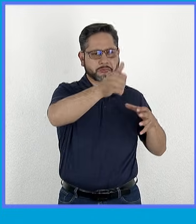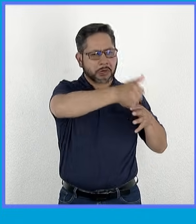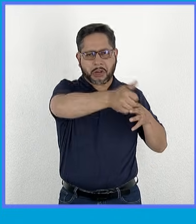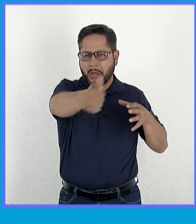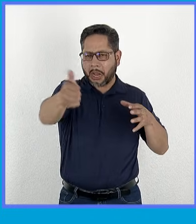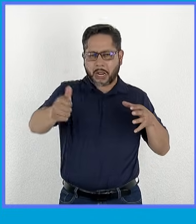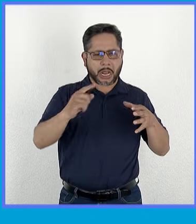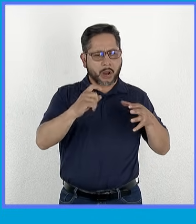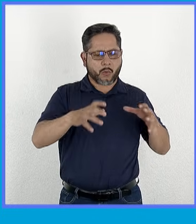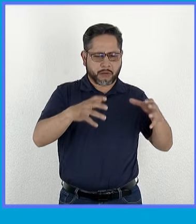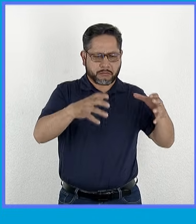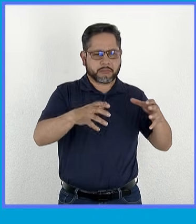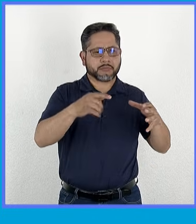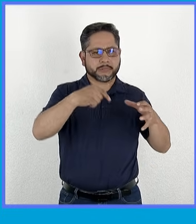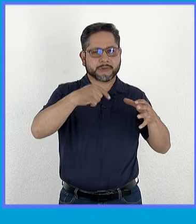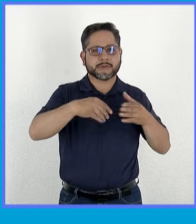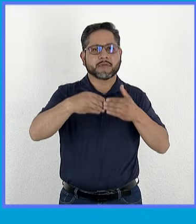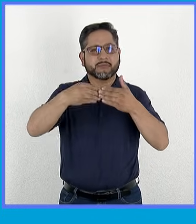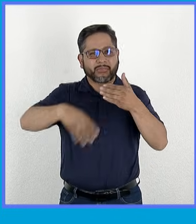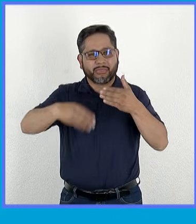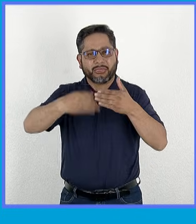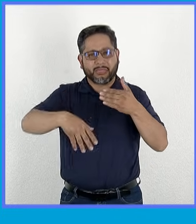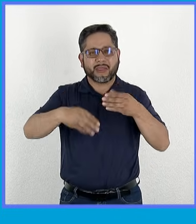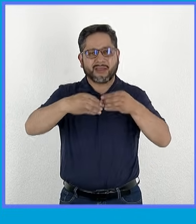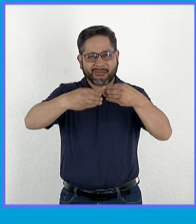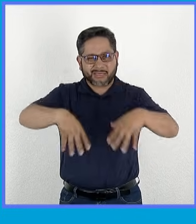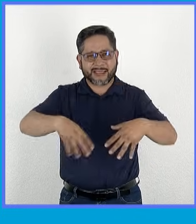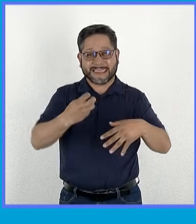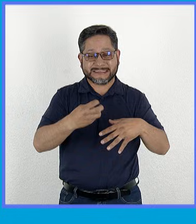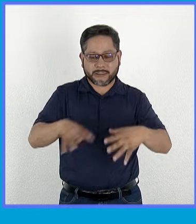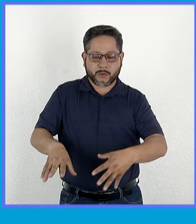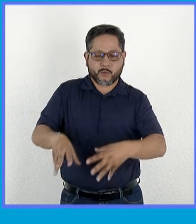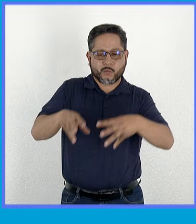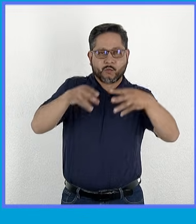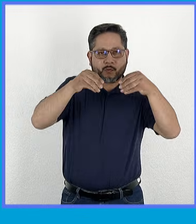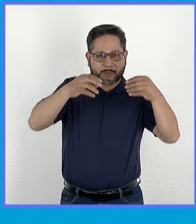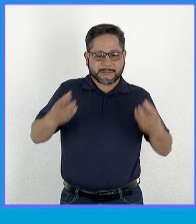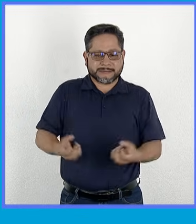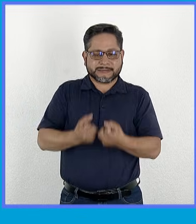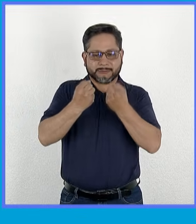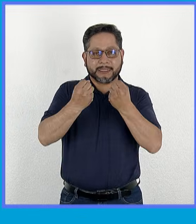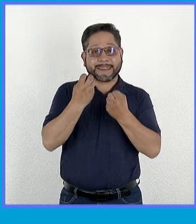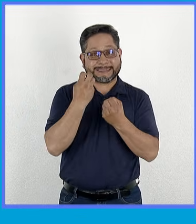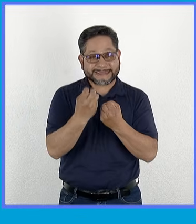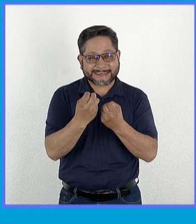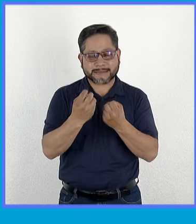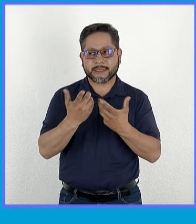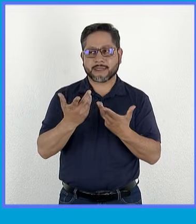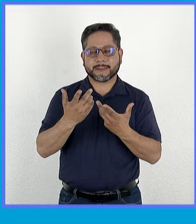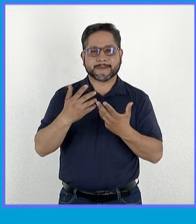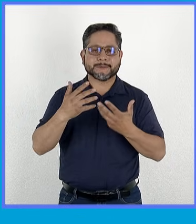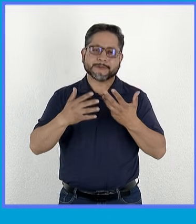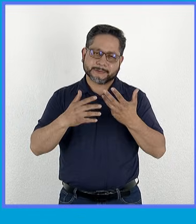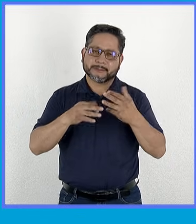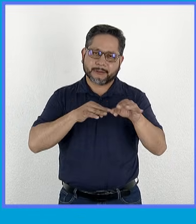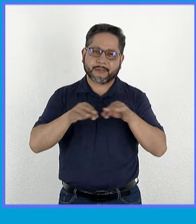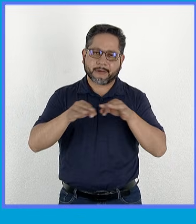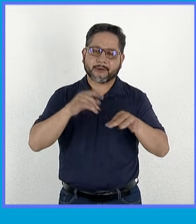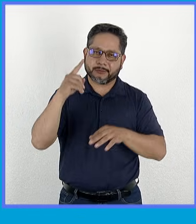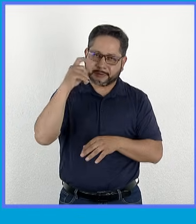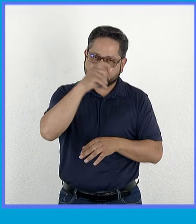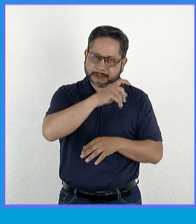acueducto es el agua que al día de hoy se desperdicia, pero todo esto es un trabajo complejo, es un trabajo de estar pie a